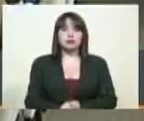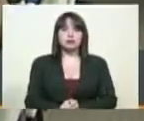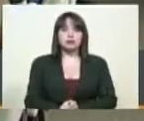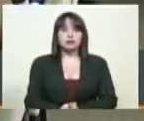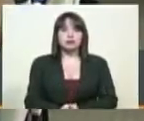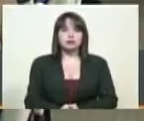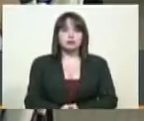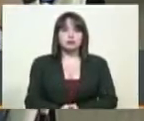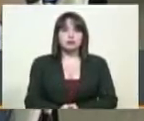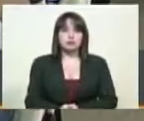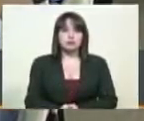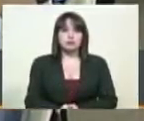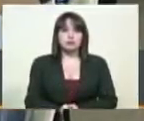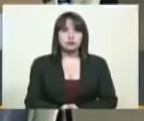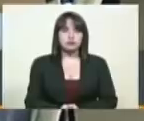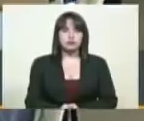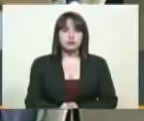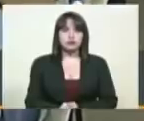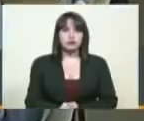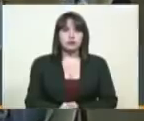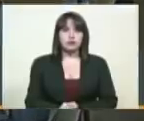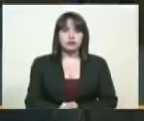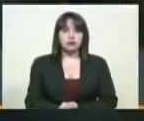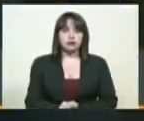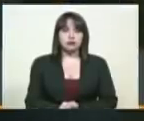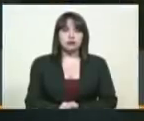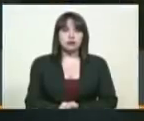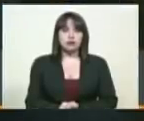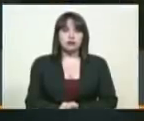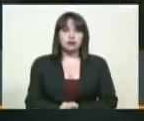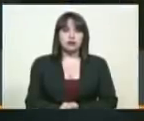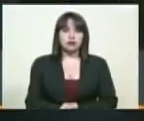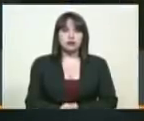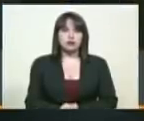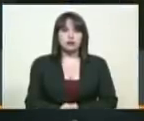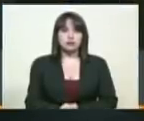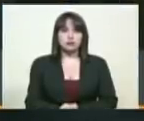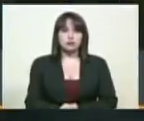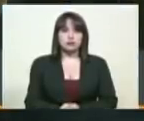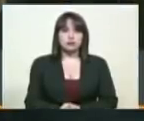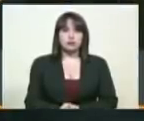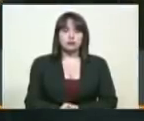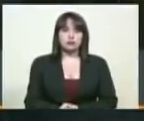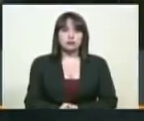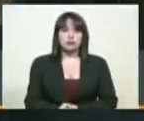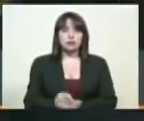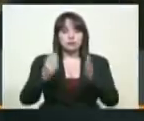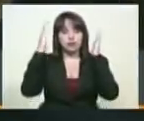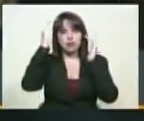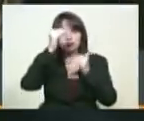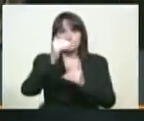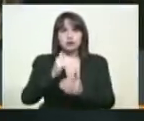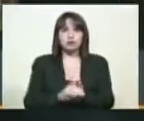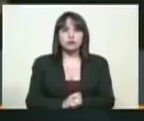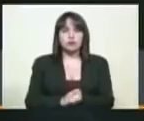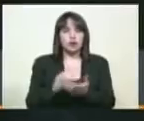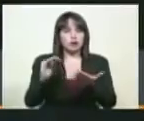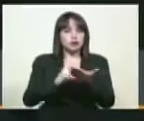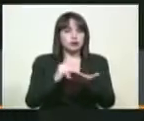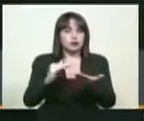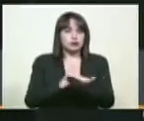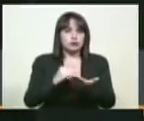compañero todo diario atención y solución